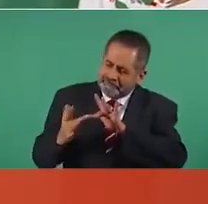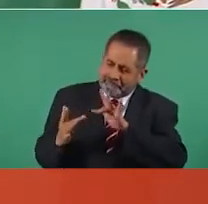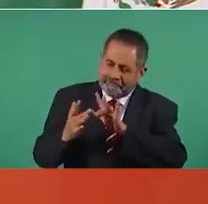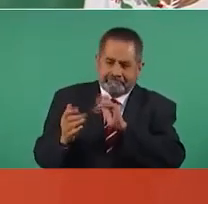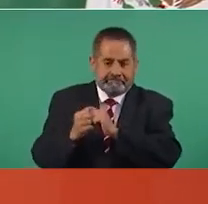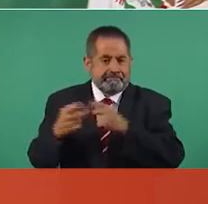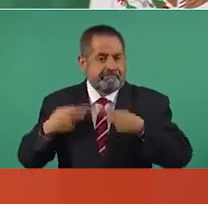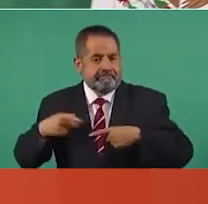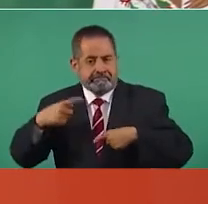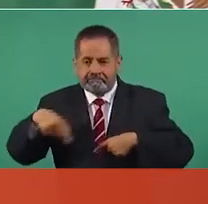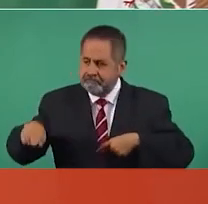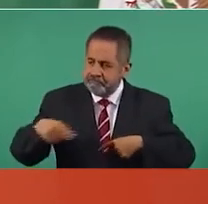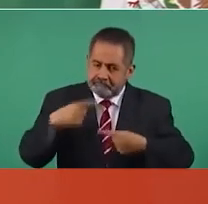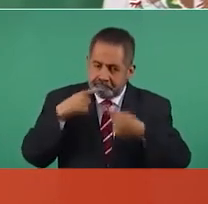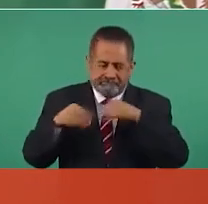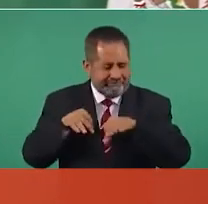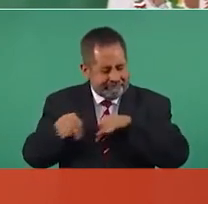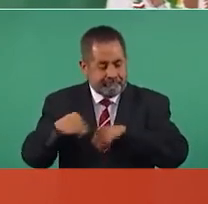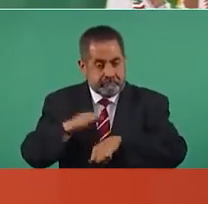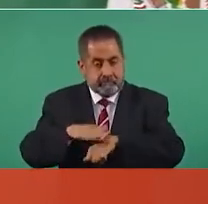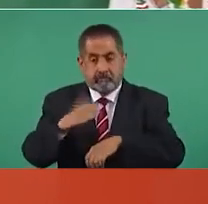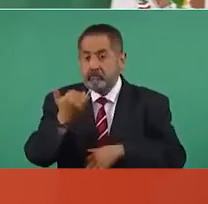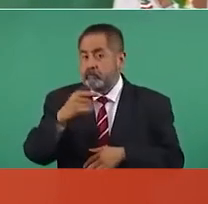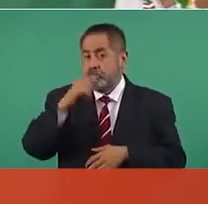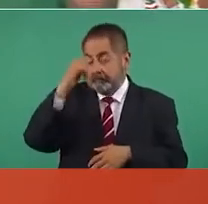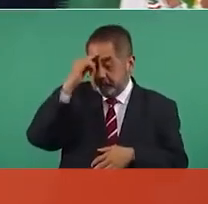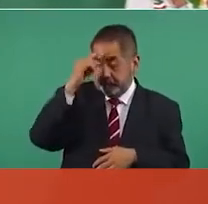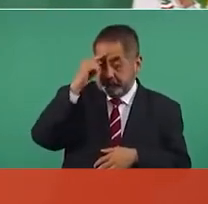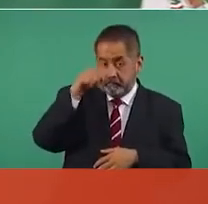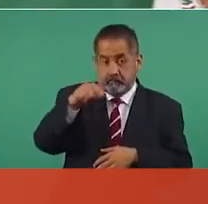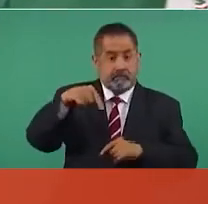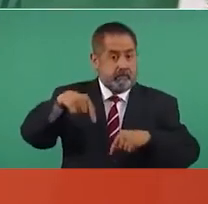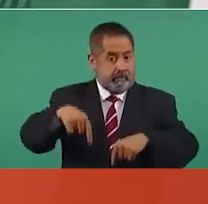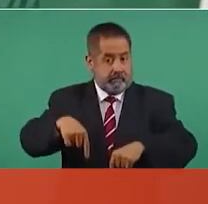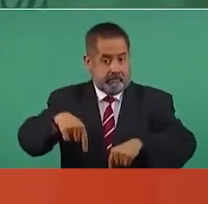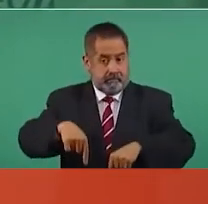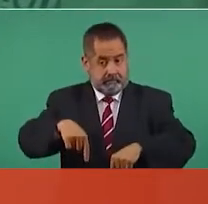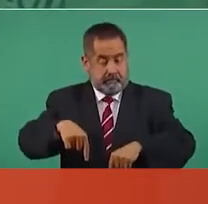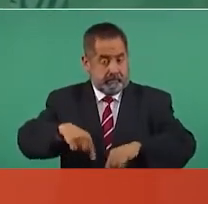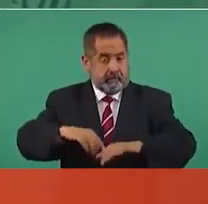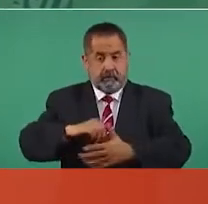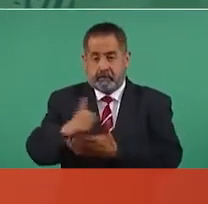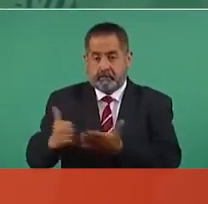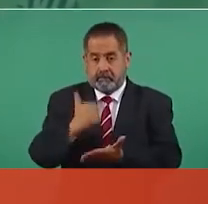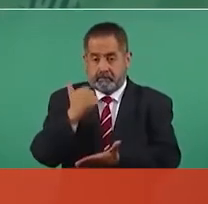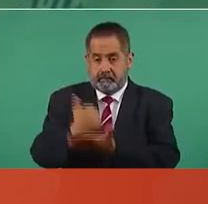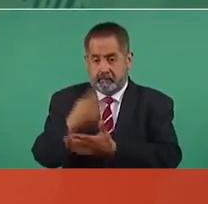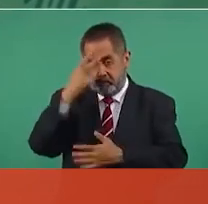y también tener en cuenta que aquí